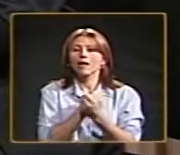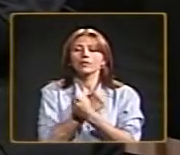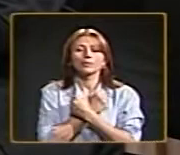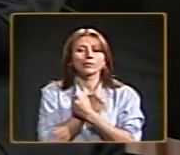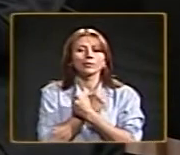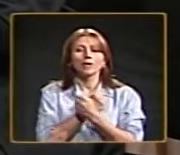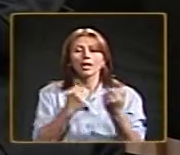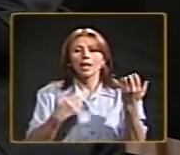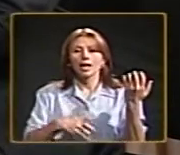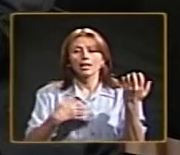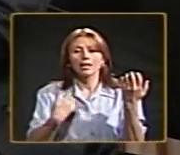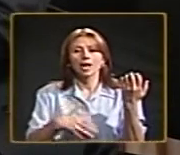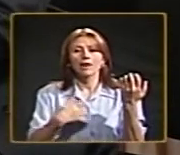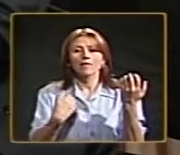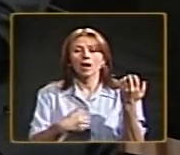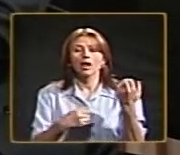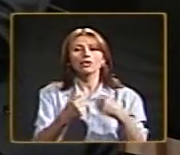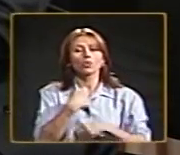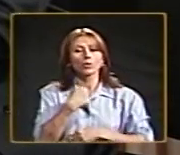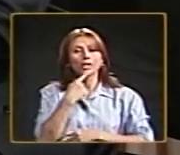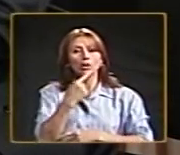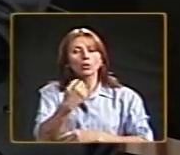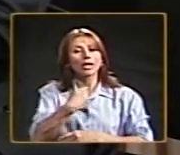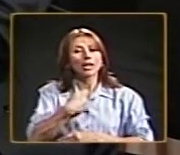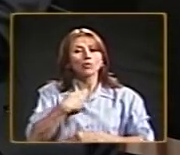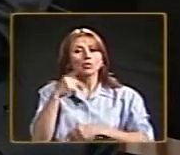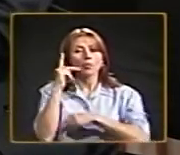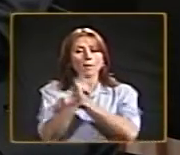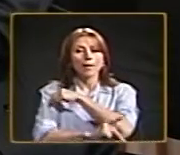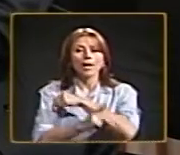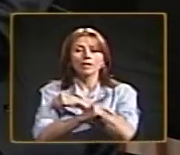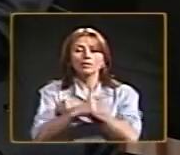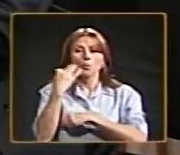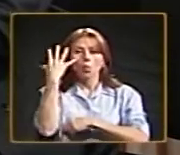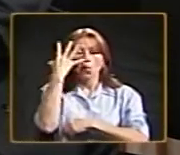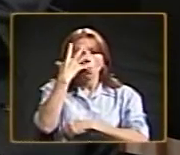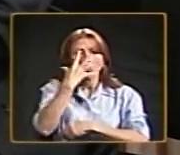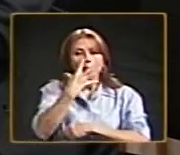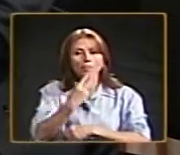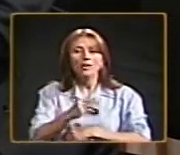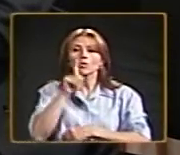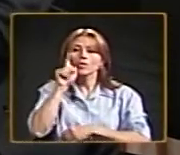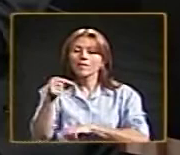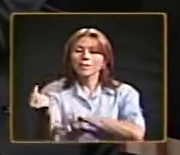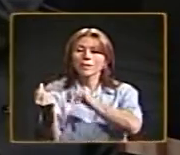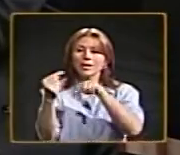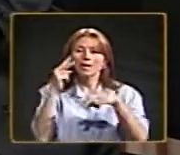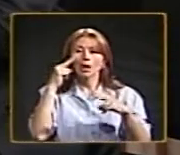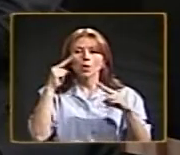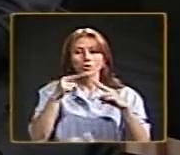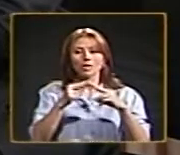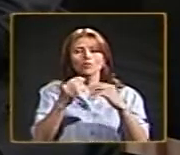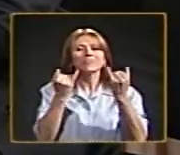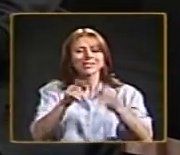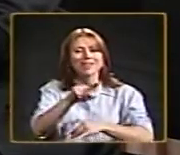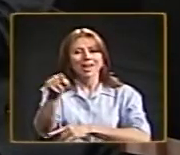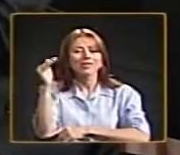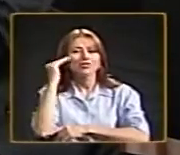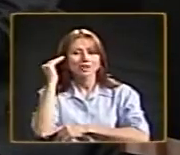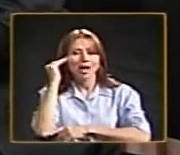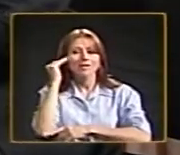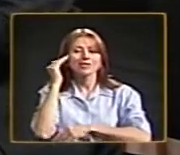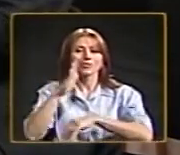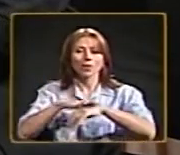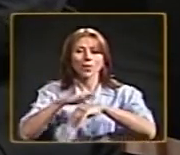país muy bello, ¿verdad? Y que deberían de conocerlo. Ya ellos saben de Costa Rica, ya